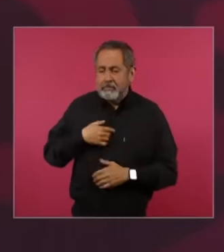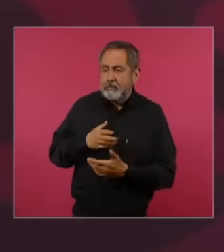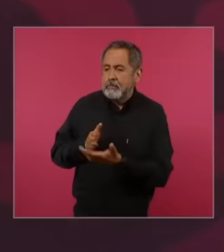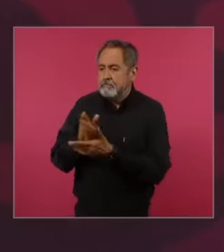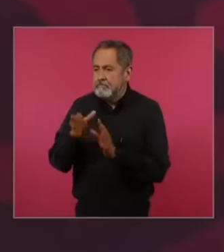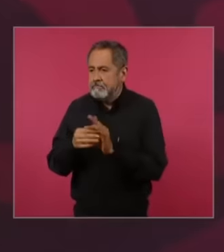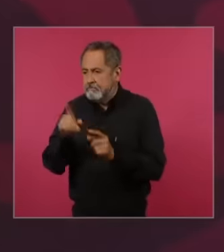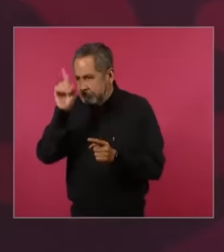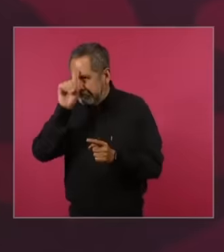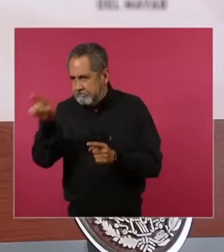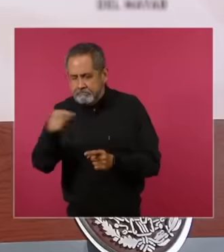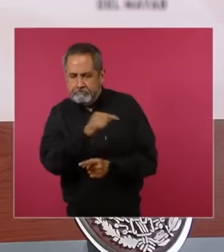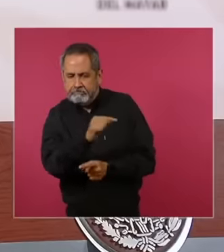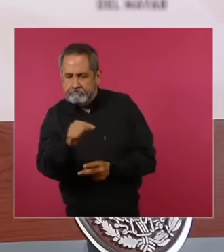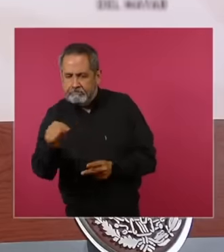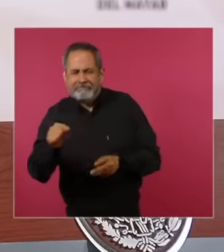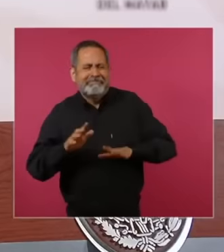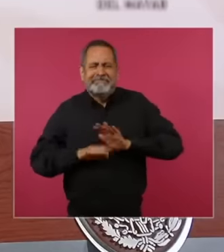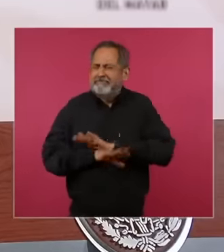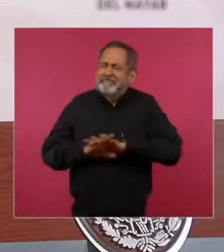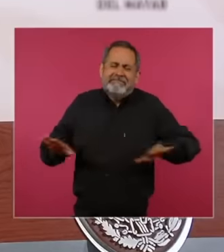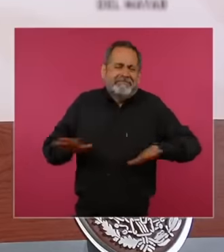interviniendo en nada,